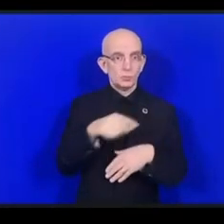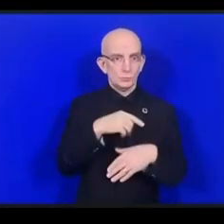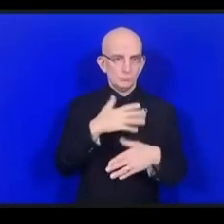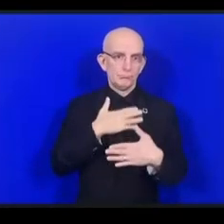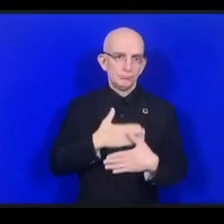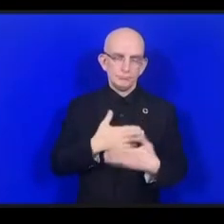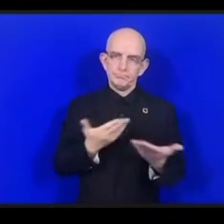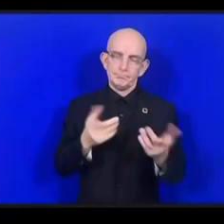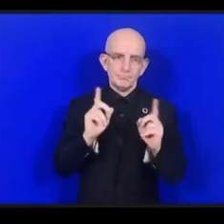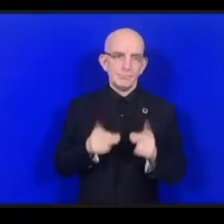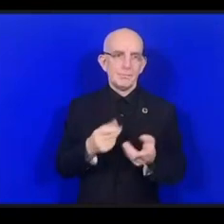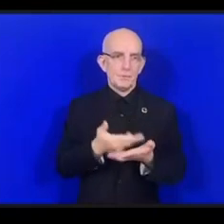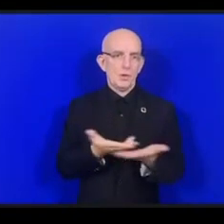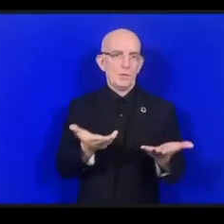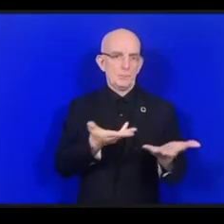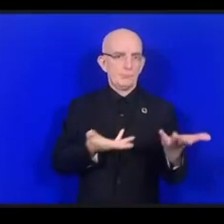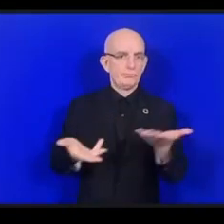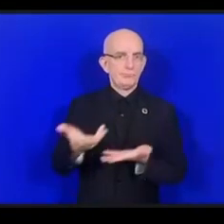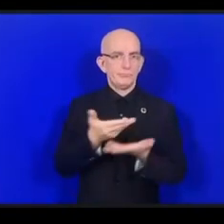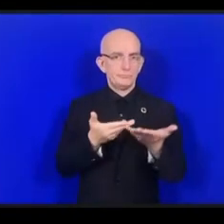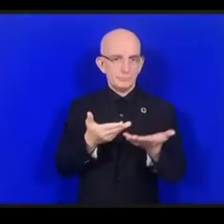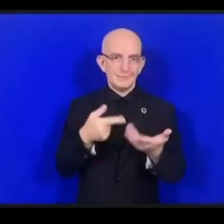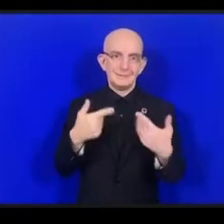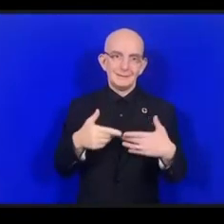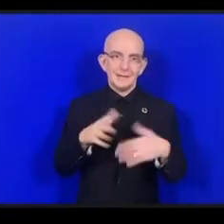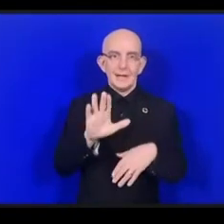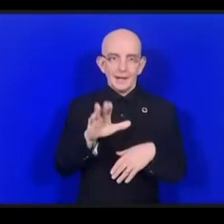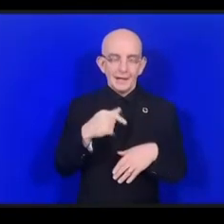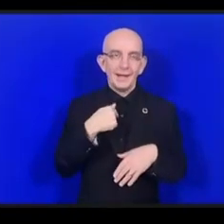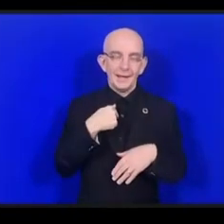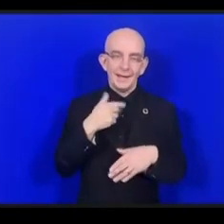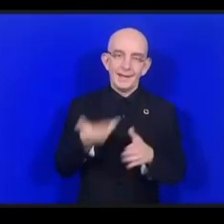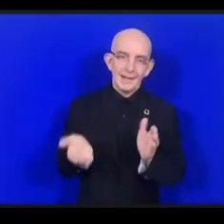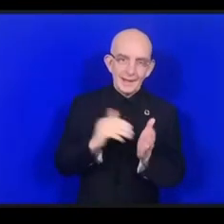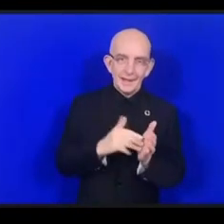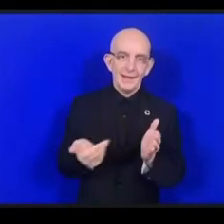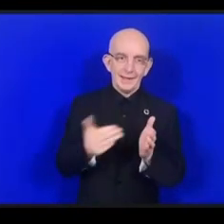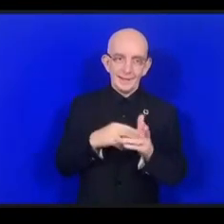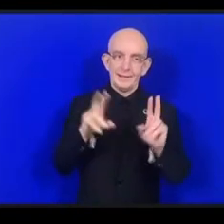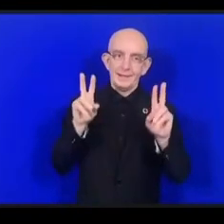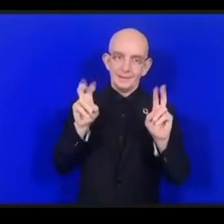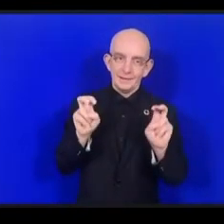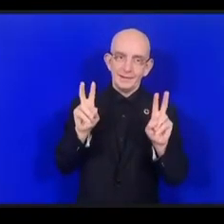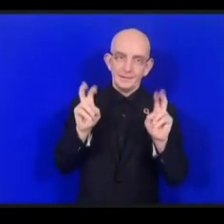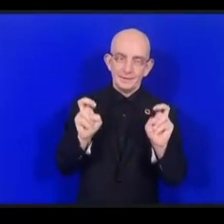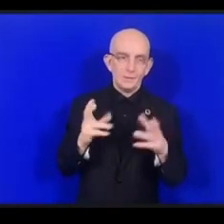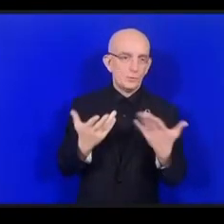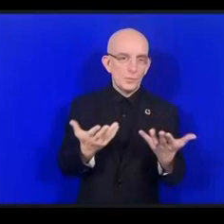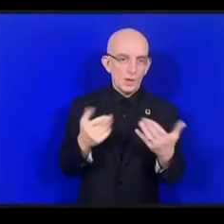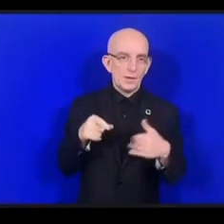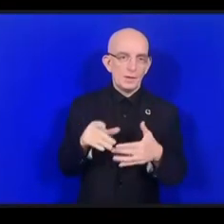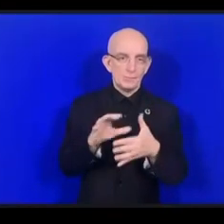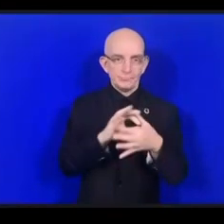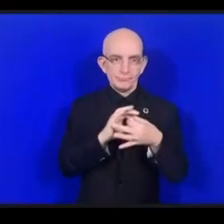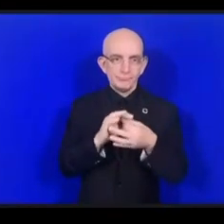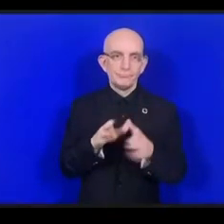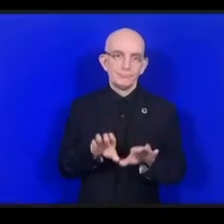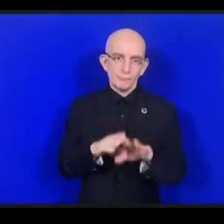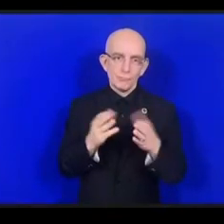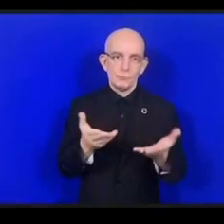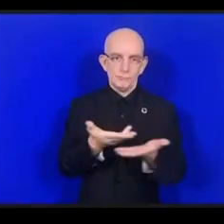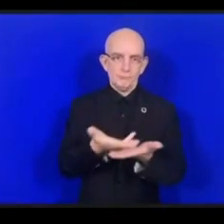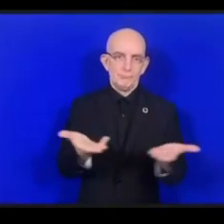frecuencia esta semana hablamos de Educación abierta hablamos de datos abiertos hablamos de ciencia abierta hablamos de acceso abierto no